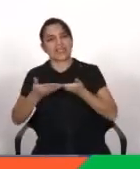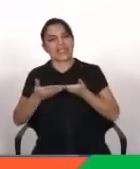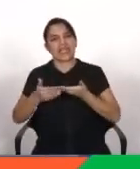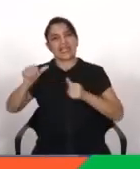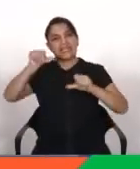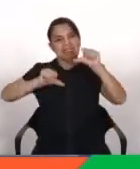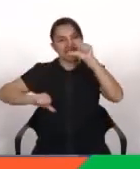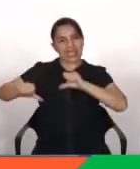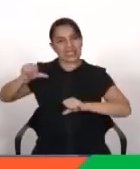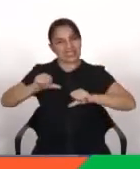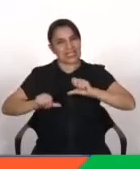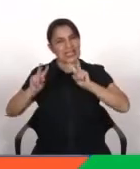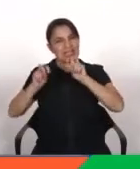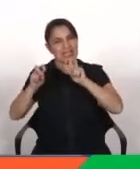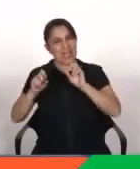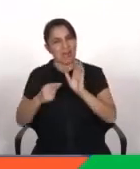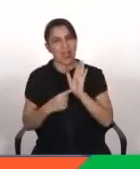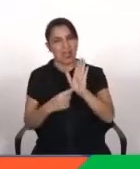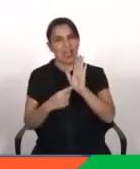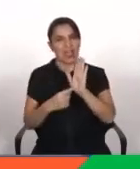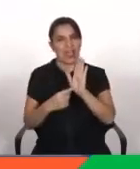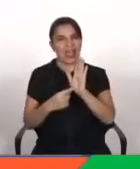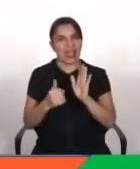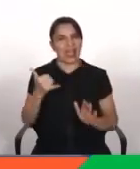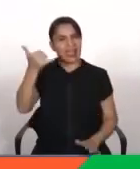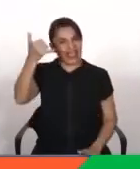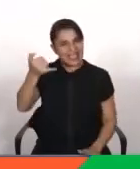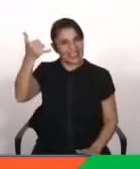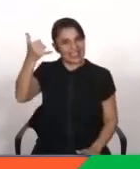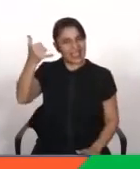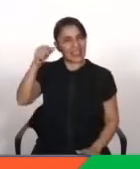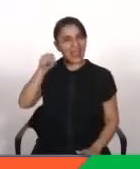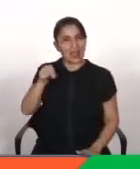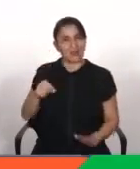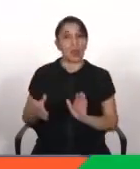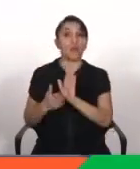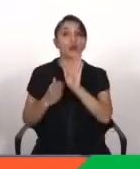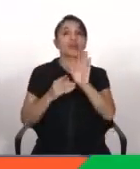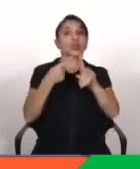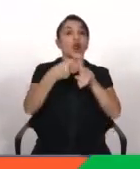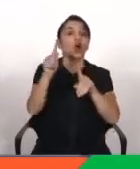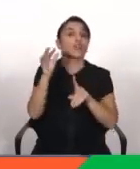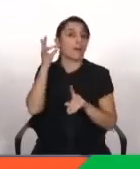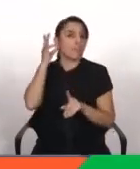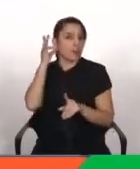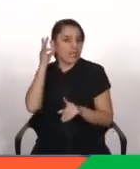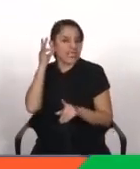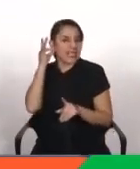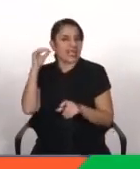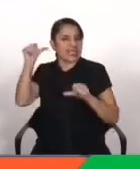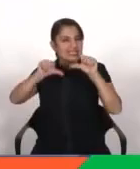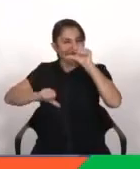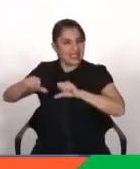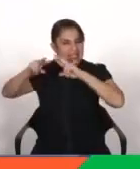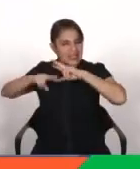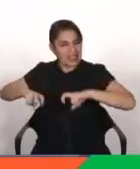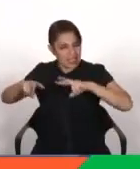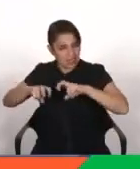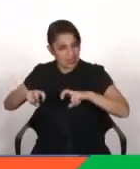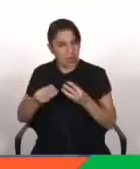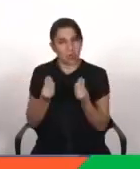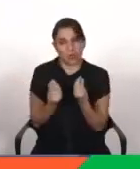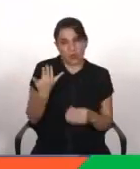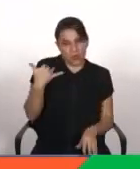científicas, nuestro Instagram, visibilizando muchas otras científicas, y creo que eso es súper importante.